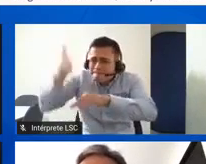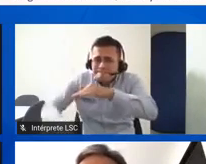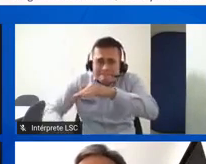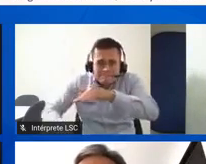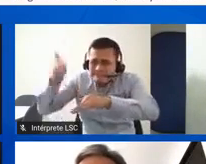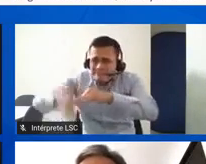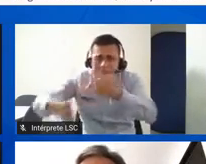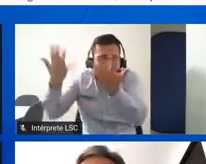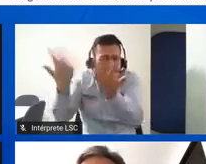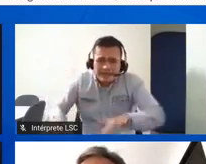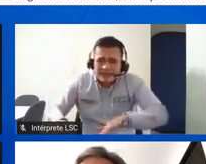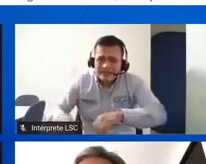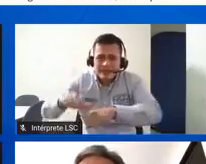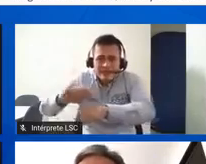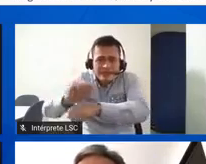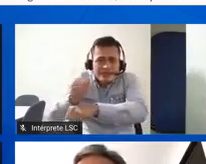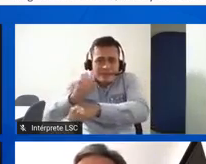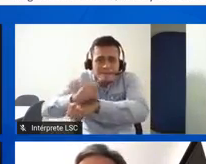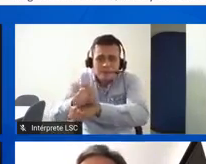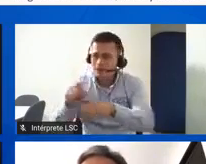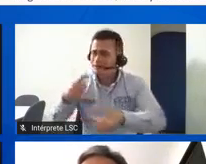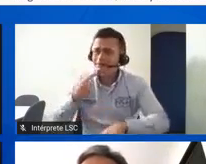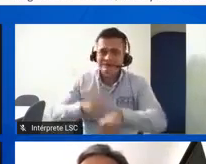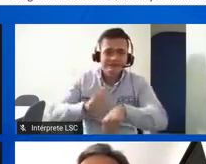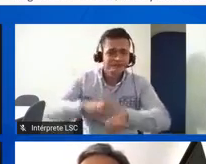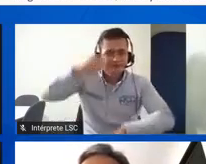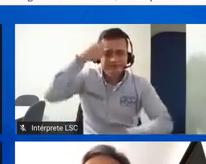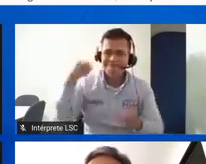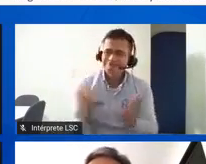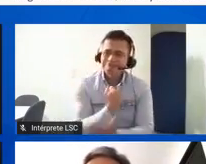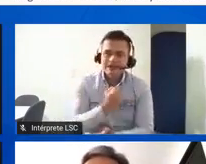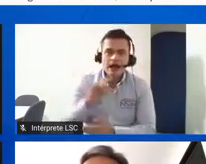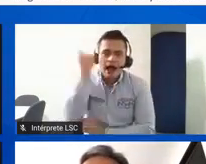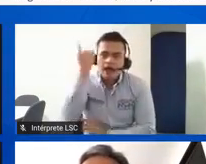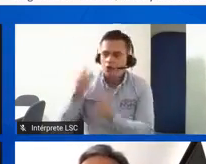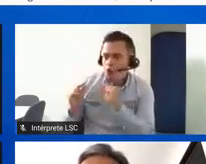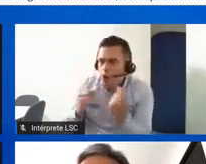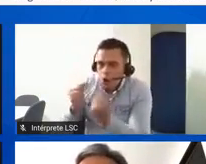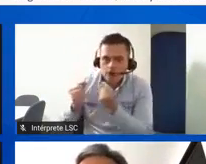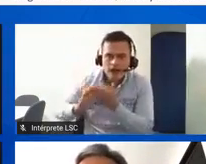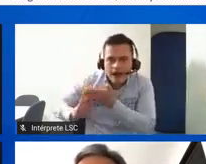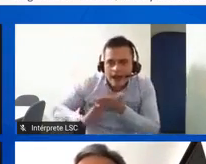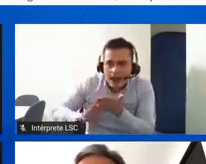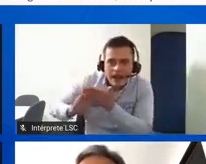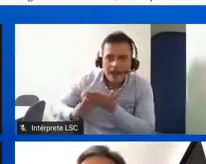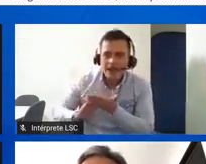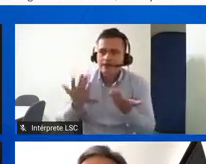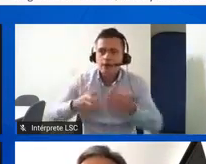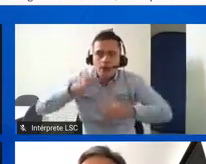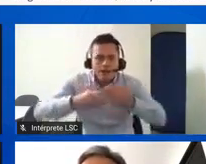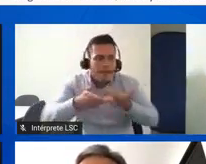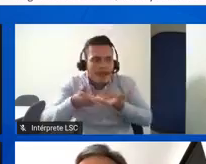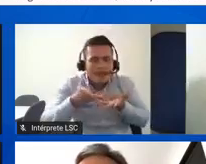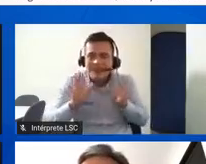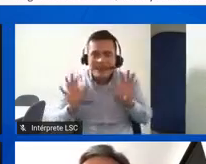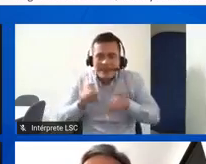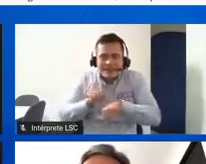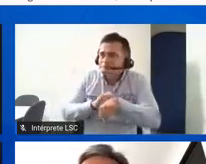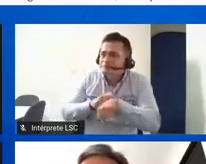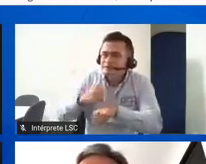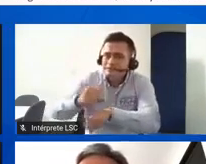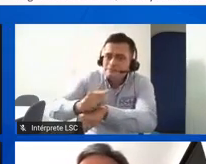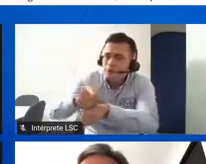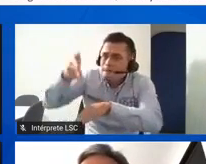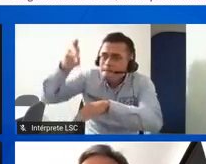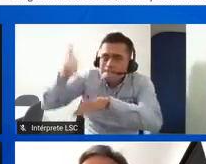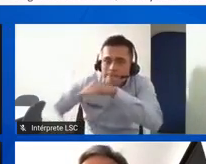acabara esa sesión, ya no había tiempo para conciliarlo con la Cámara, lograron que se adoptara lo